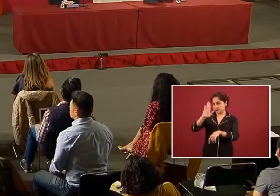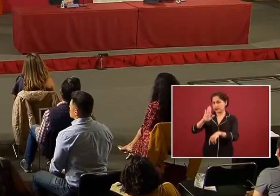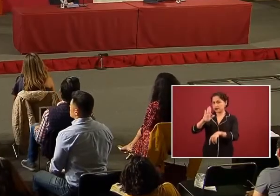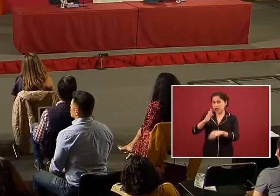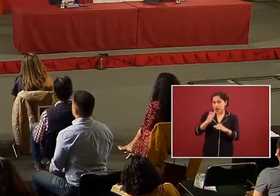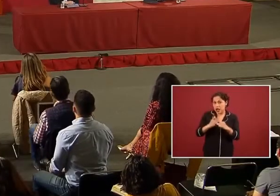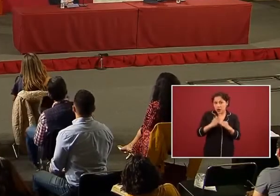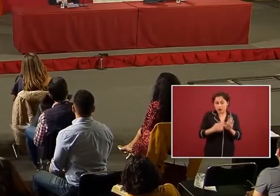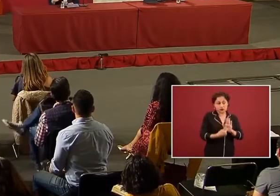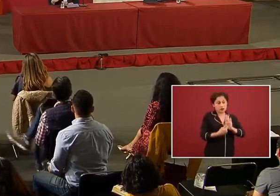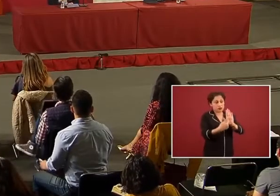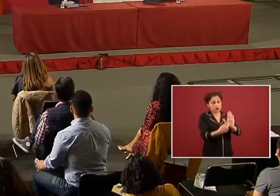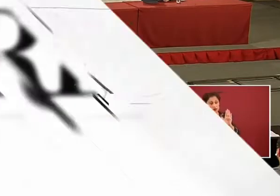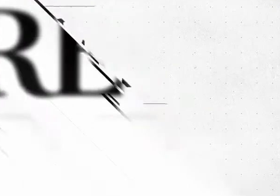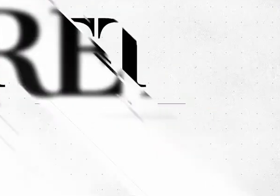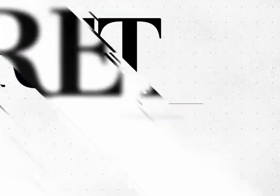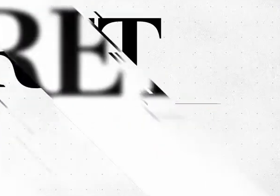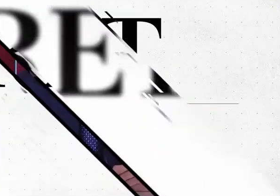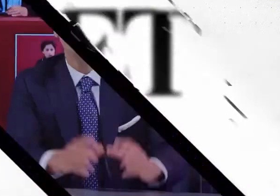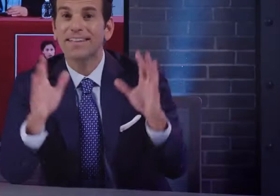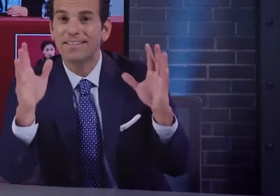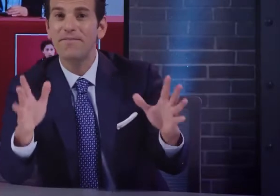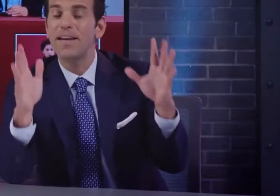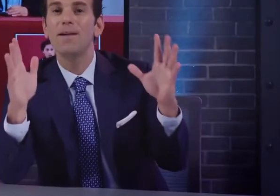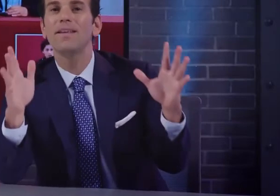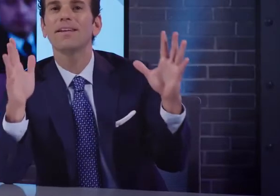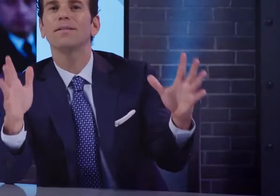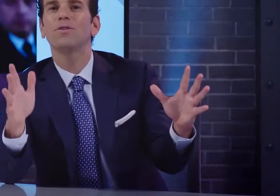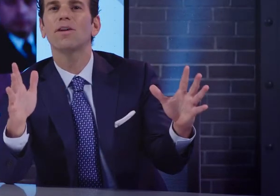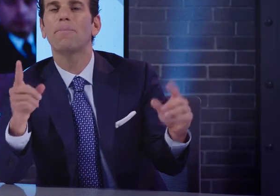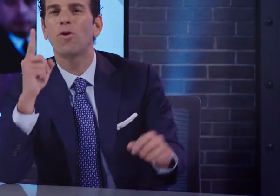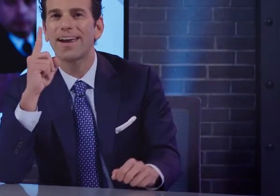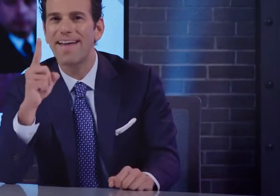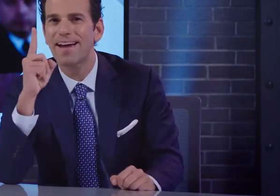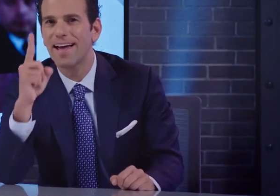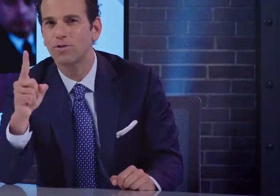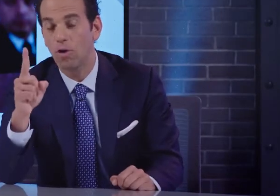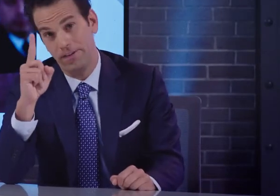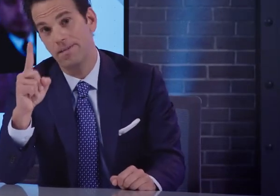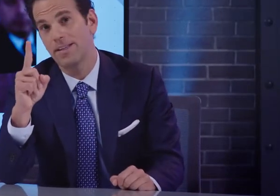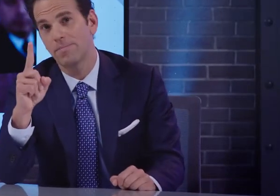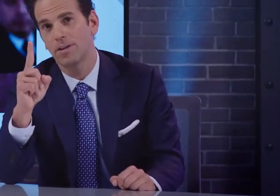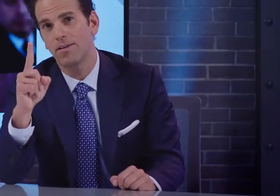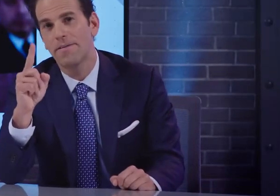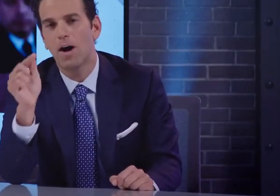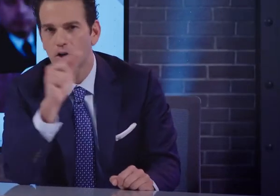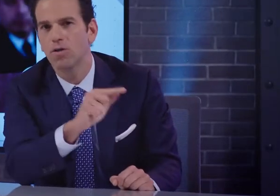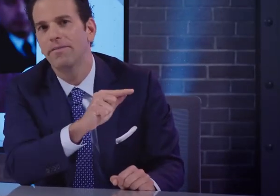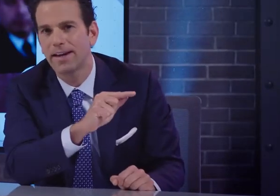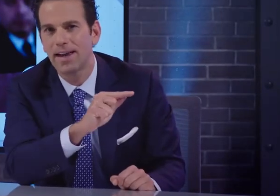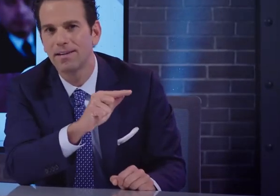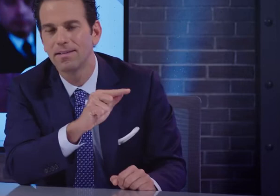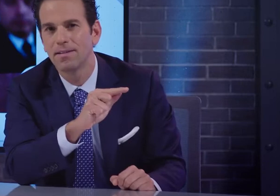se ve, la epidemia es 8 veces más grande. Y así finalmente aceptó que por cada caso oficialmente reportado